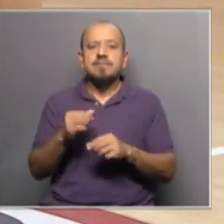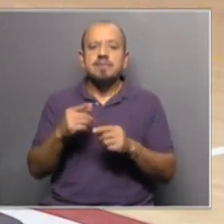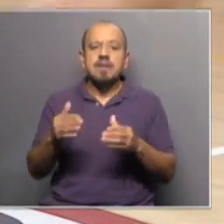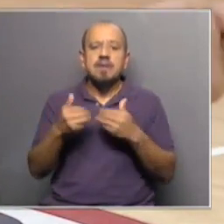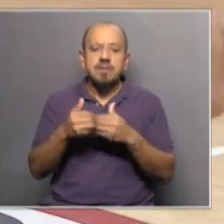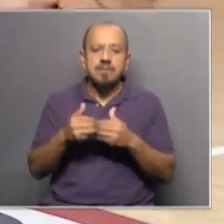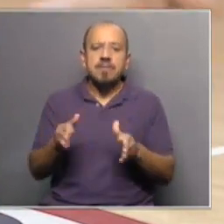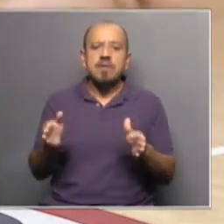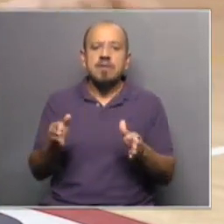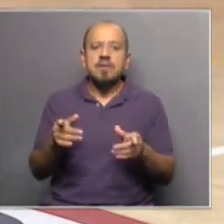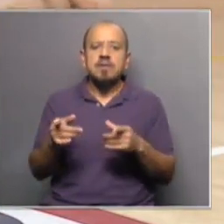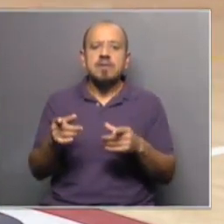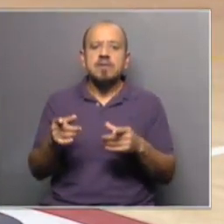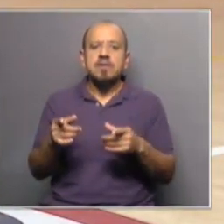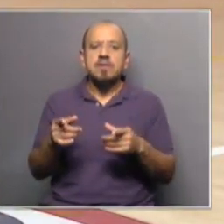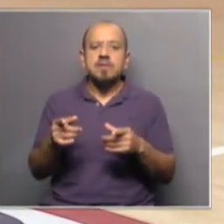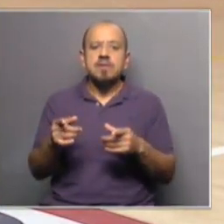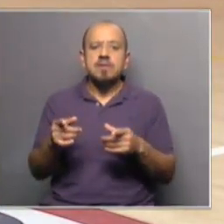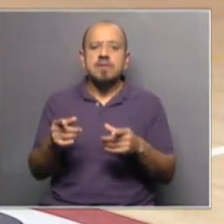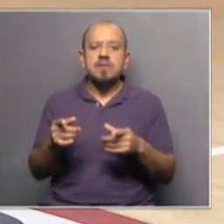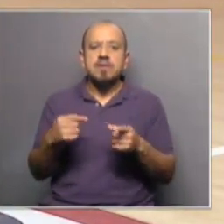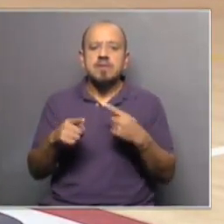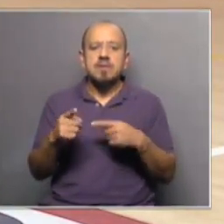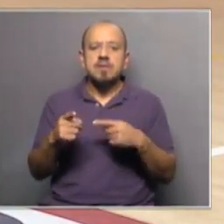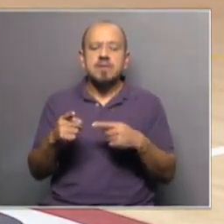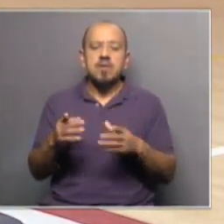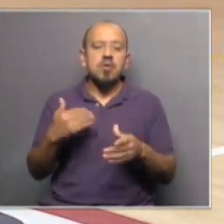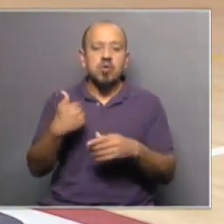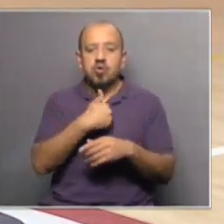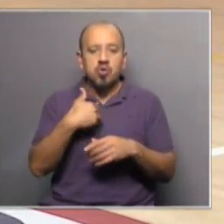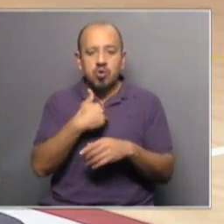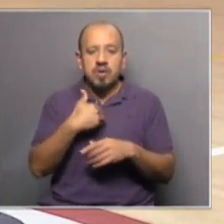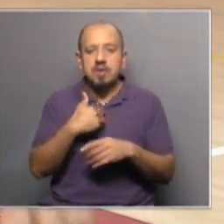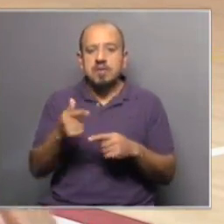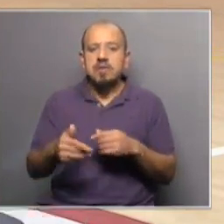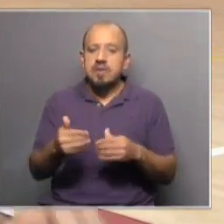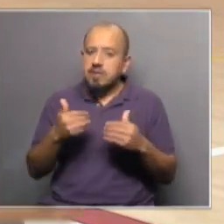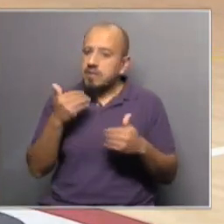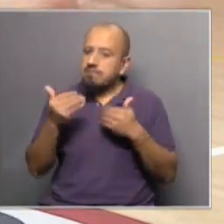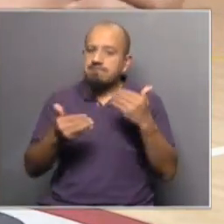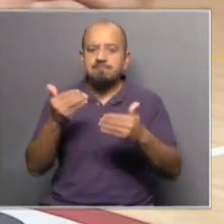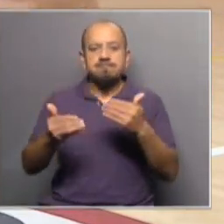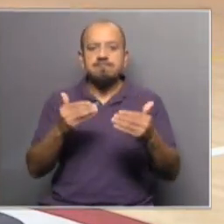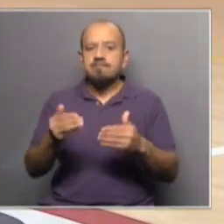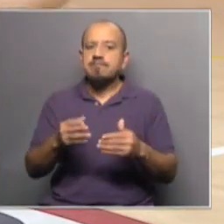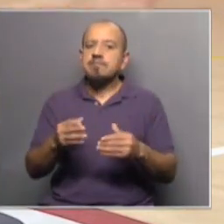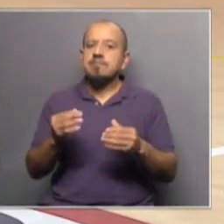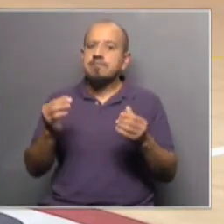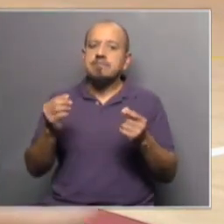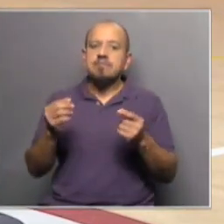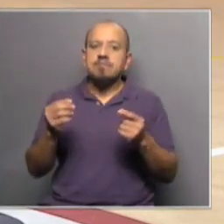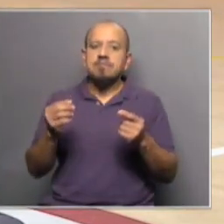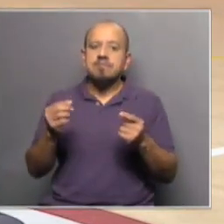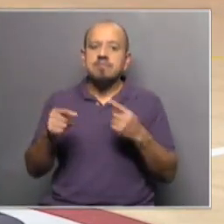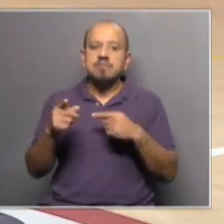empezar a tomar determinadas, no sé si cargos, pero determinadas, como empezar a animarse a dirigir